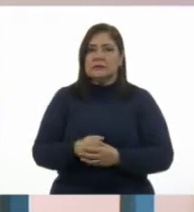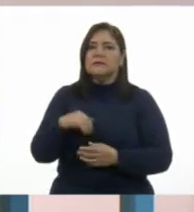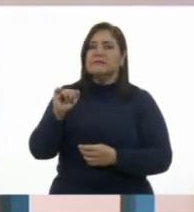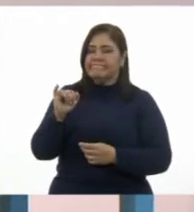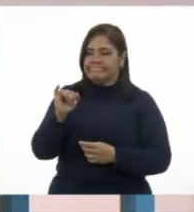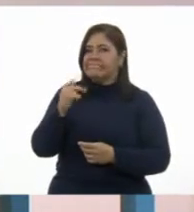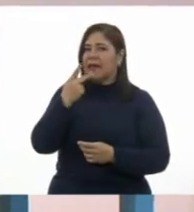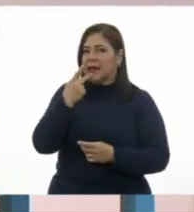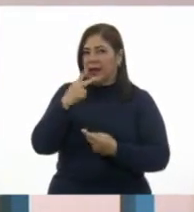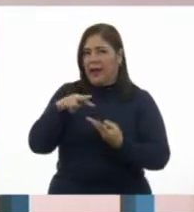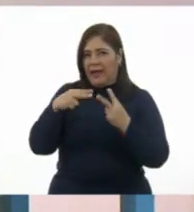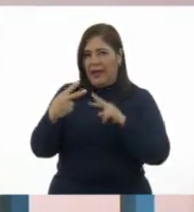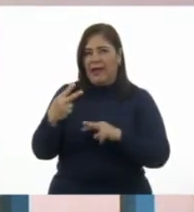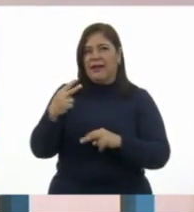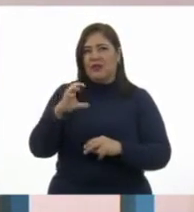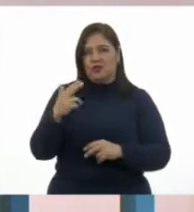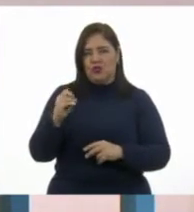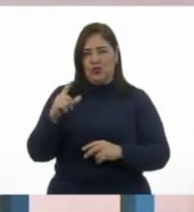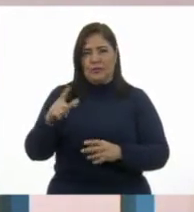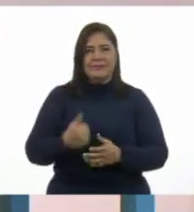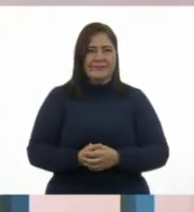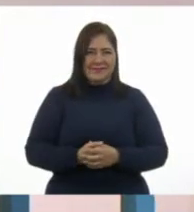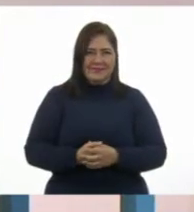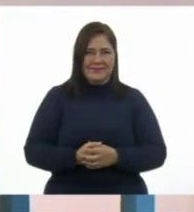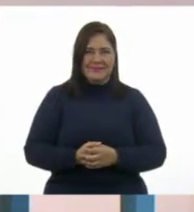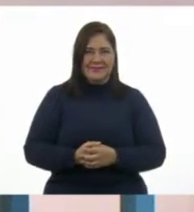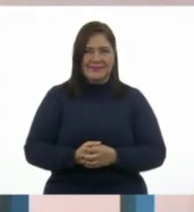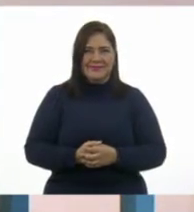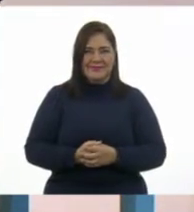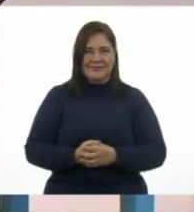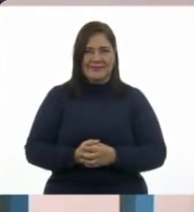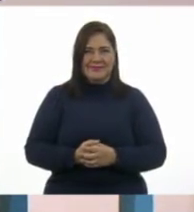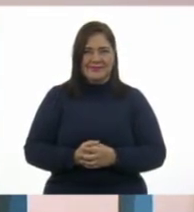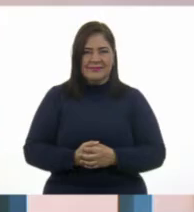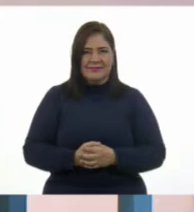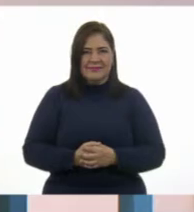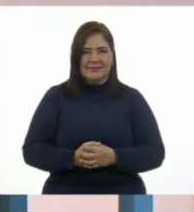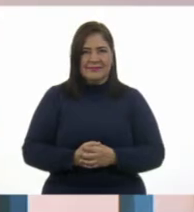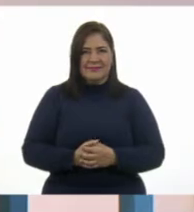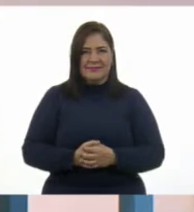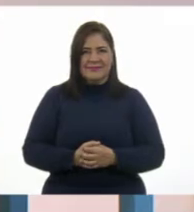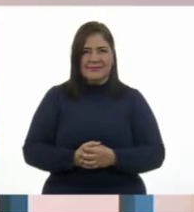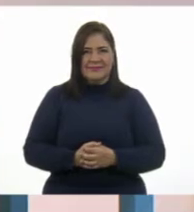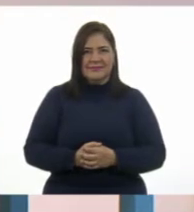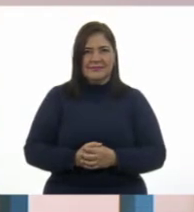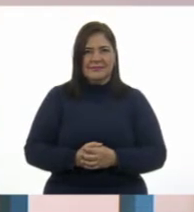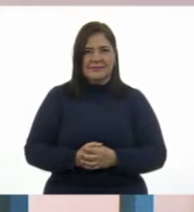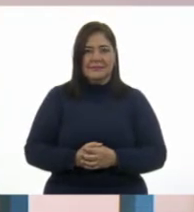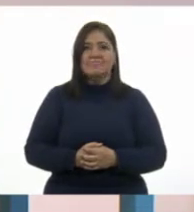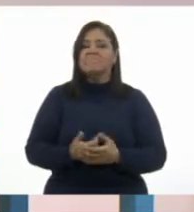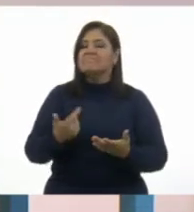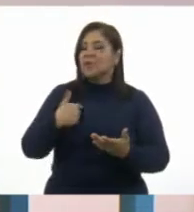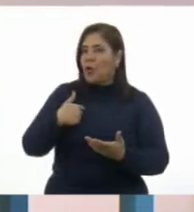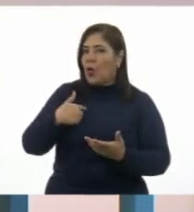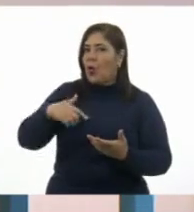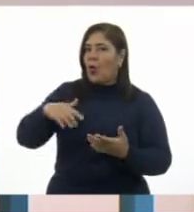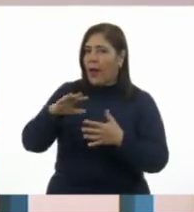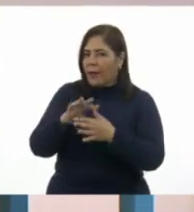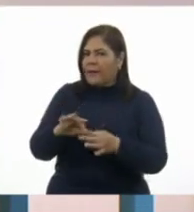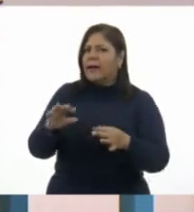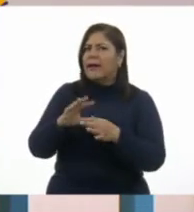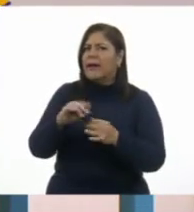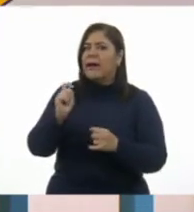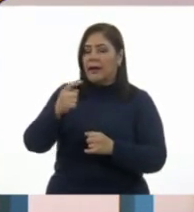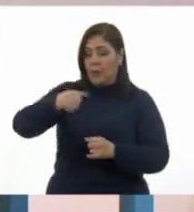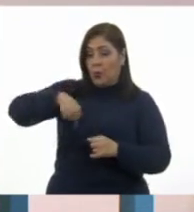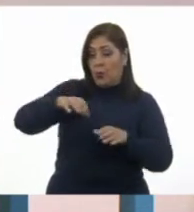Al loncho lojón, muscubu, kumbenche lojón, bache, jack y chap chap y pimel. Estoy diciendo que nosotros